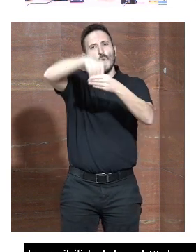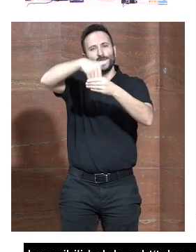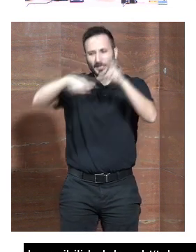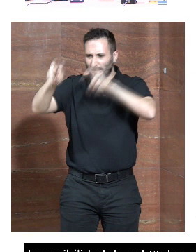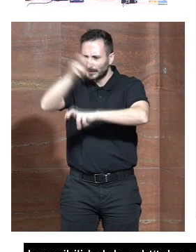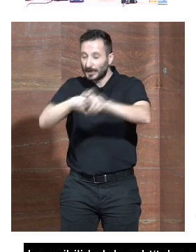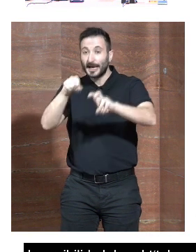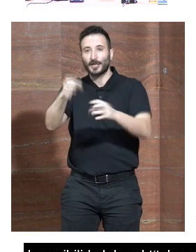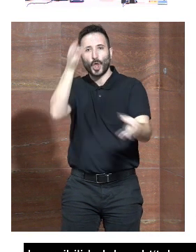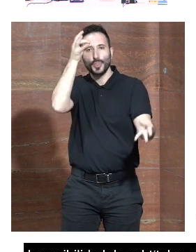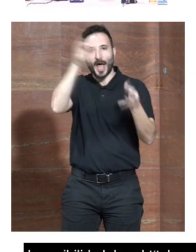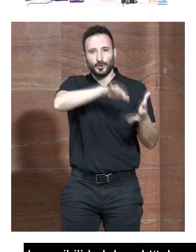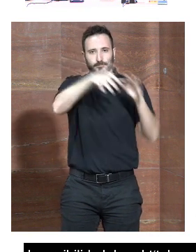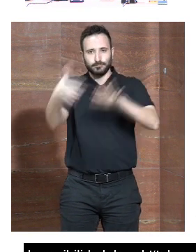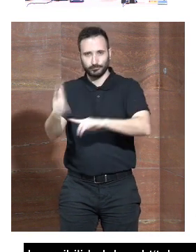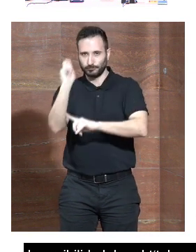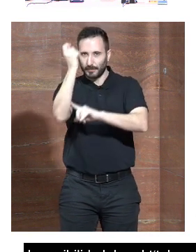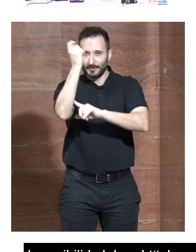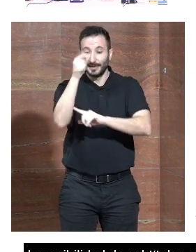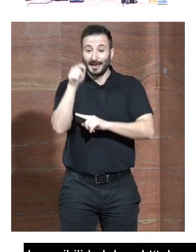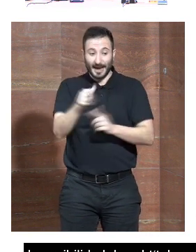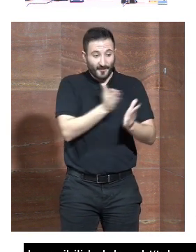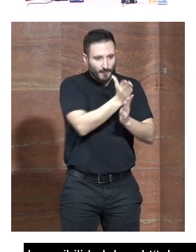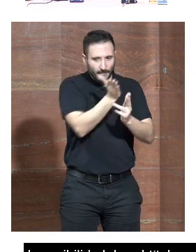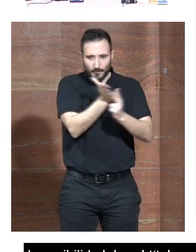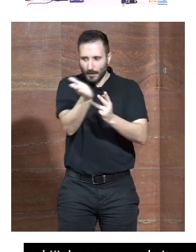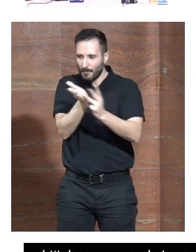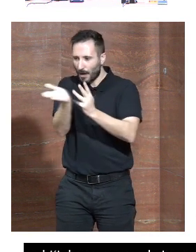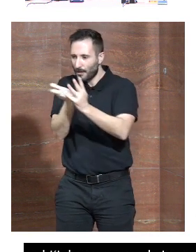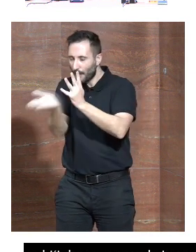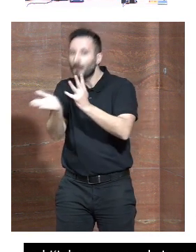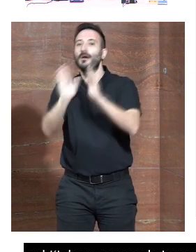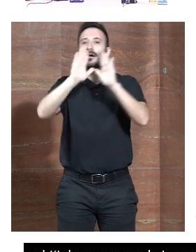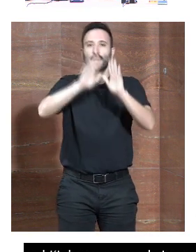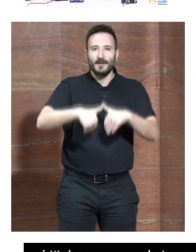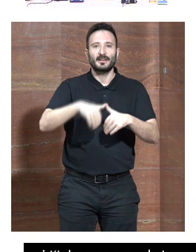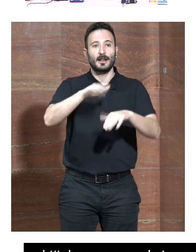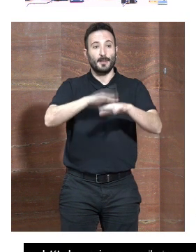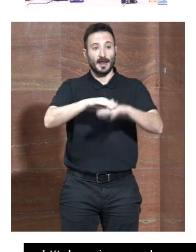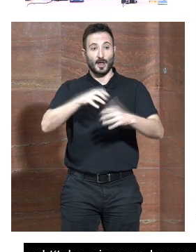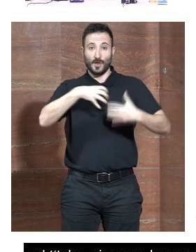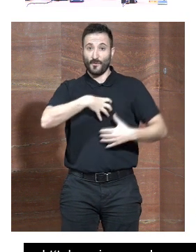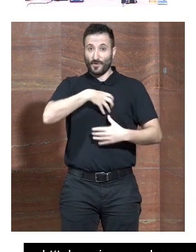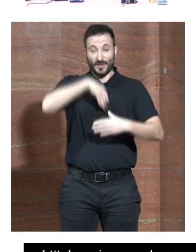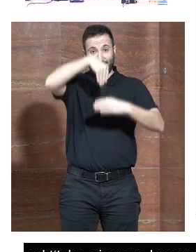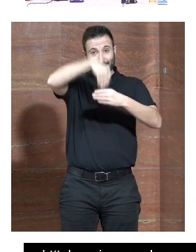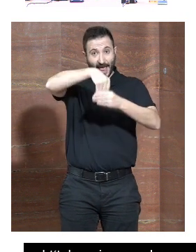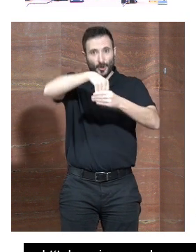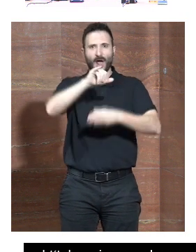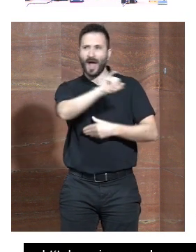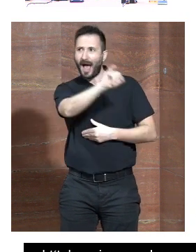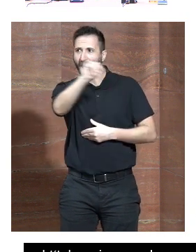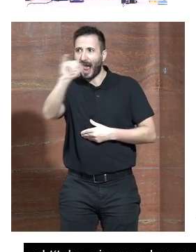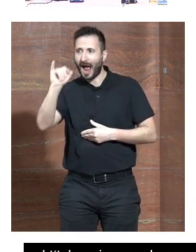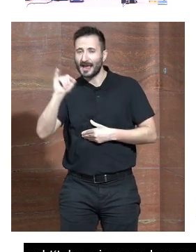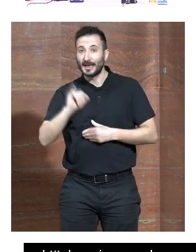convierte en dato, ¿no? Con lo cual son distintas derivadas que se establecen a partir de unas funcionalidades que están ahí, pero que